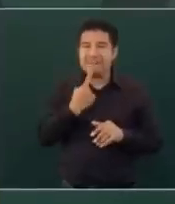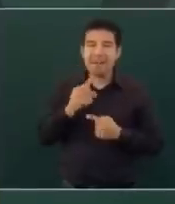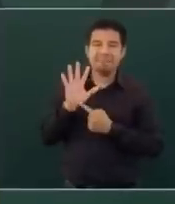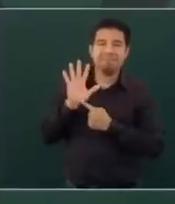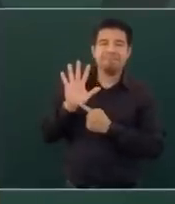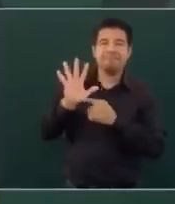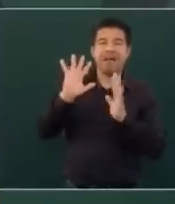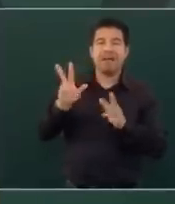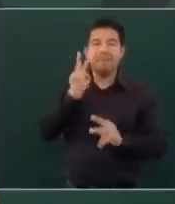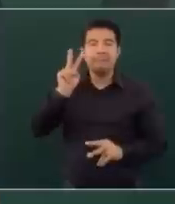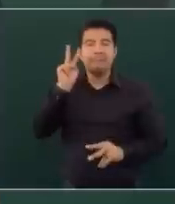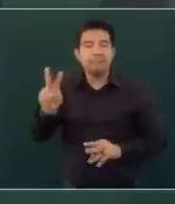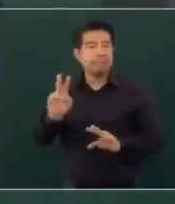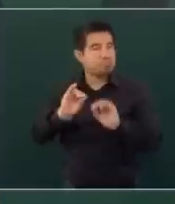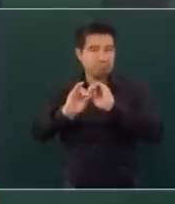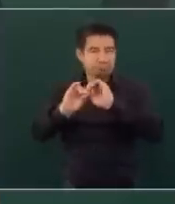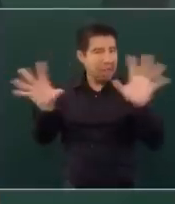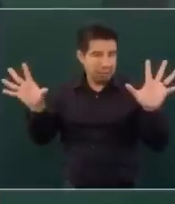quién es quién.